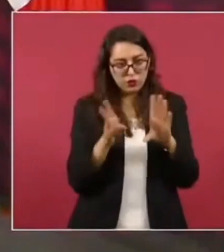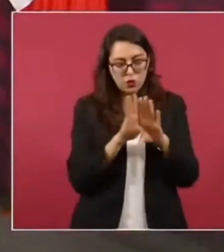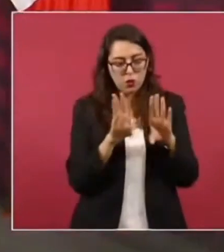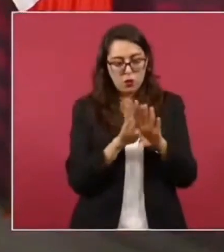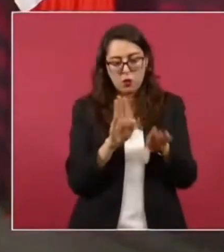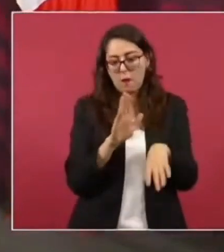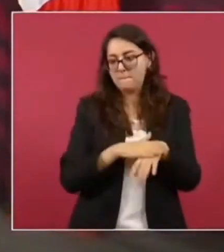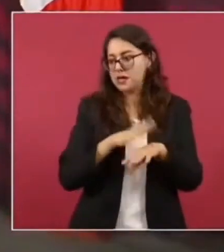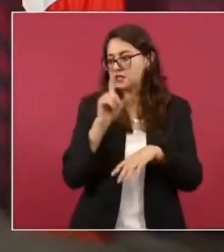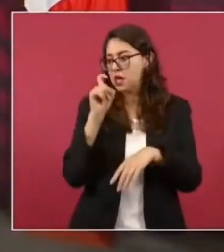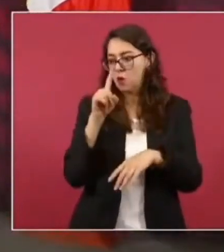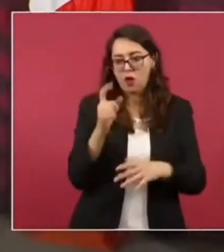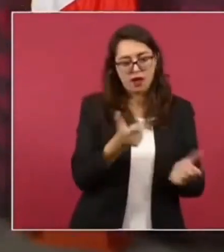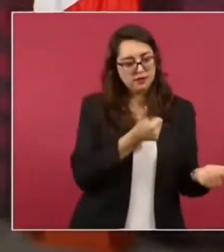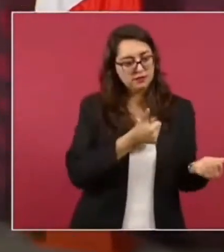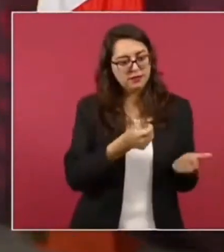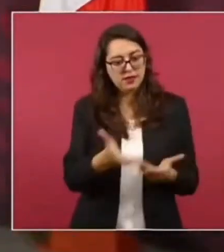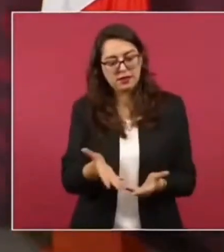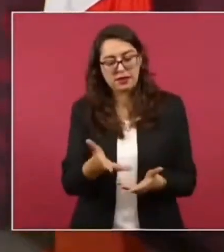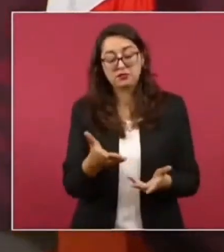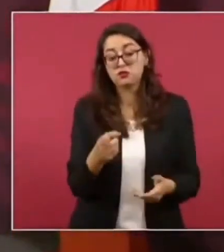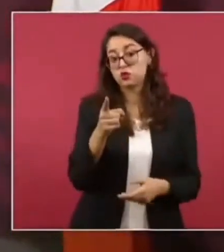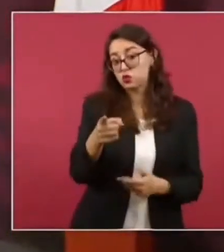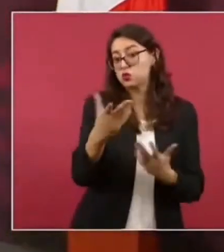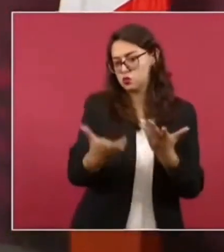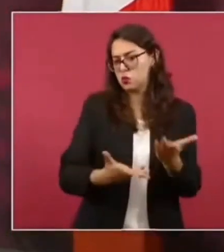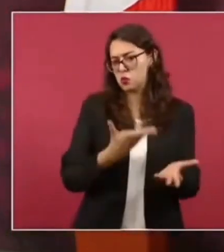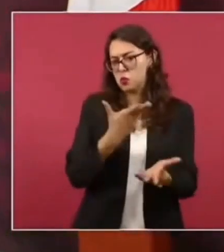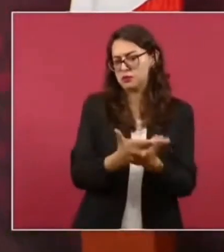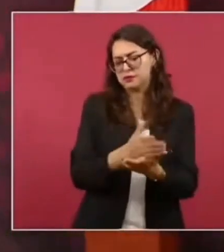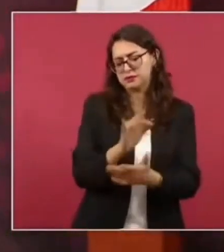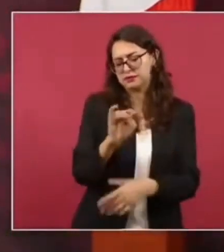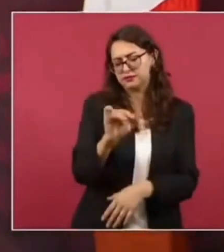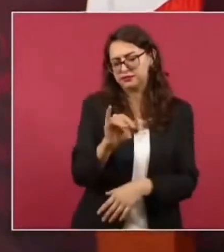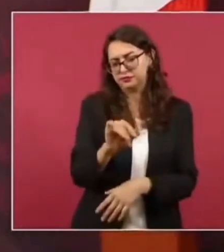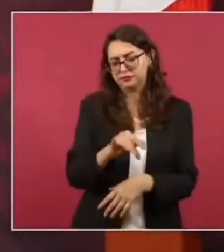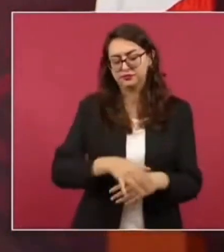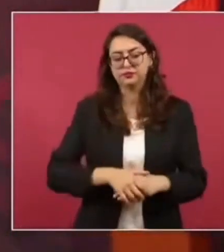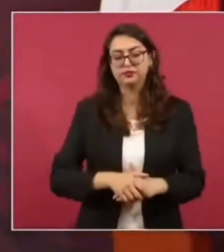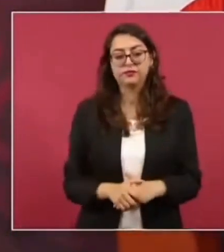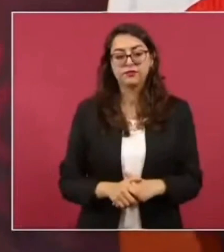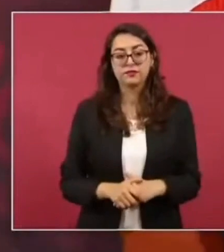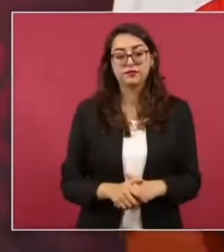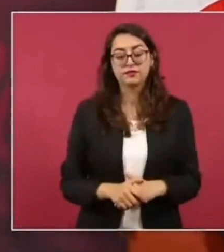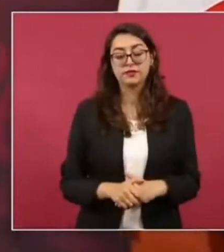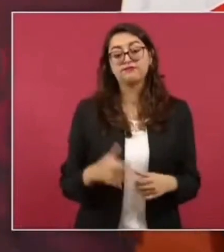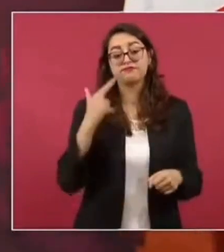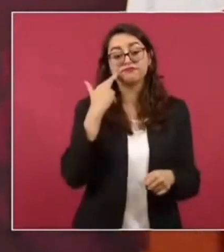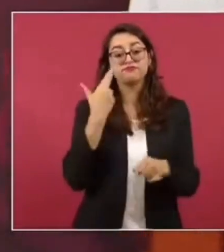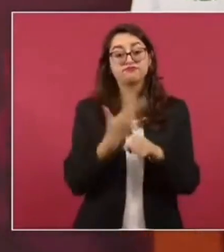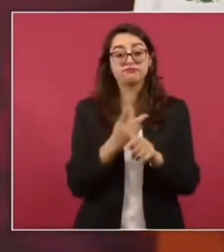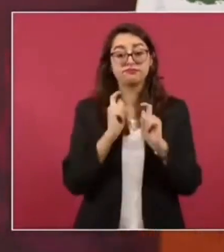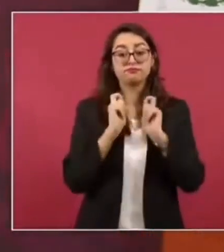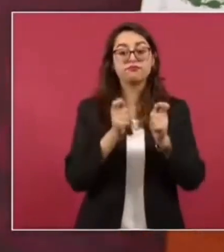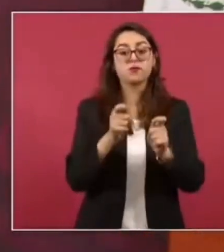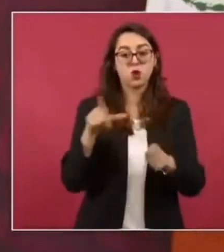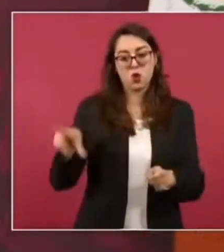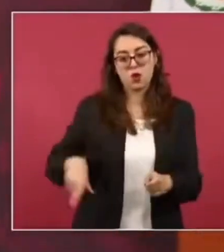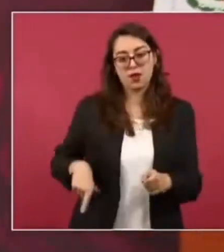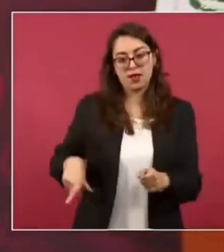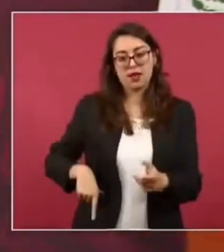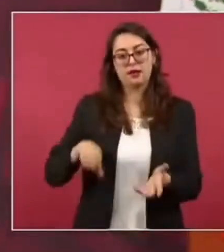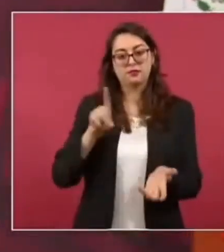abasto, como lo estás comentando. Esto corresponde al